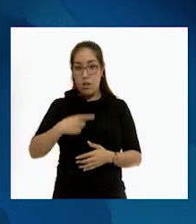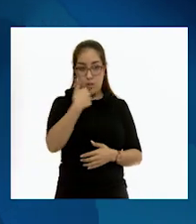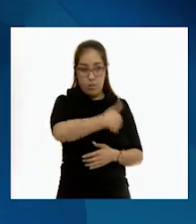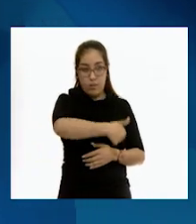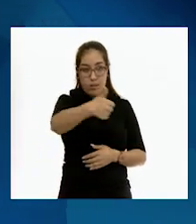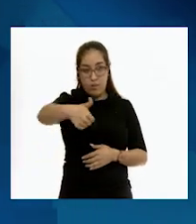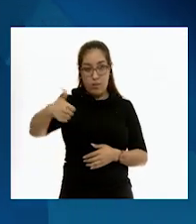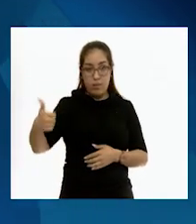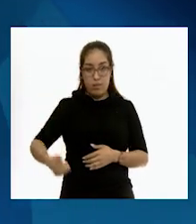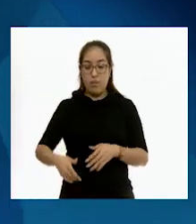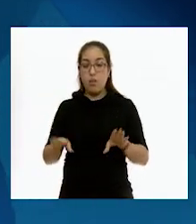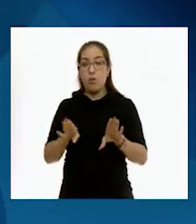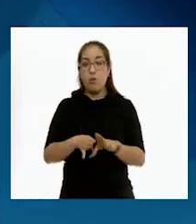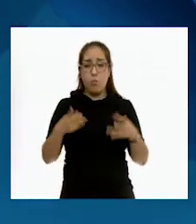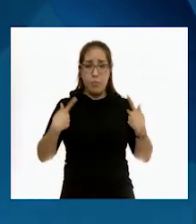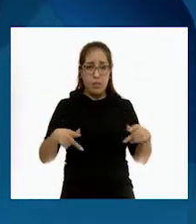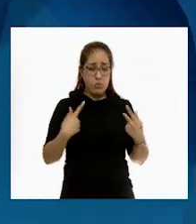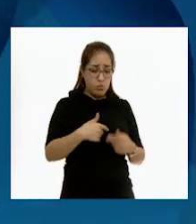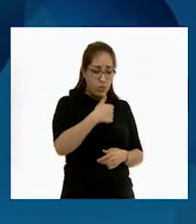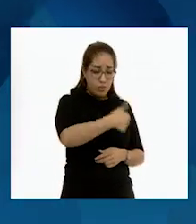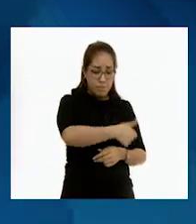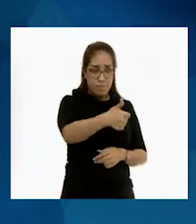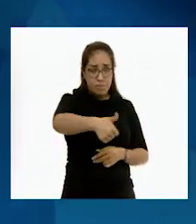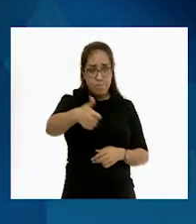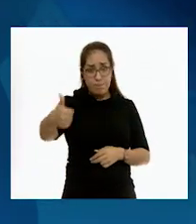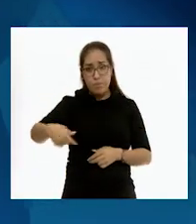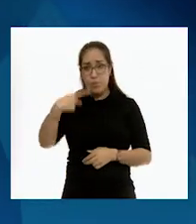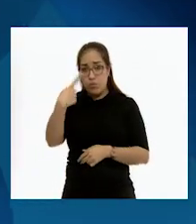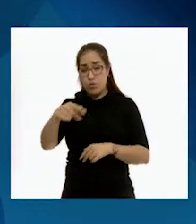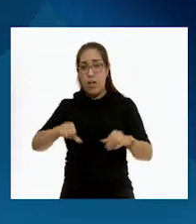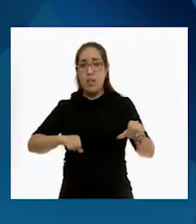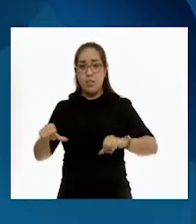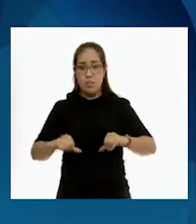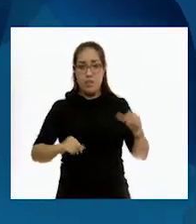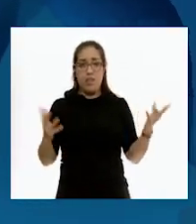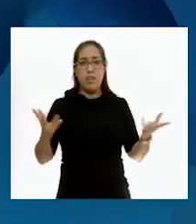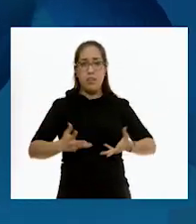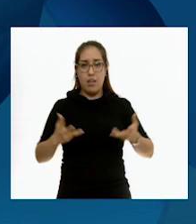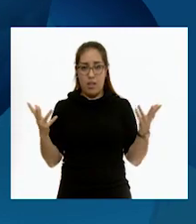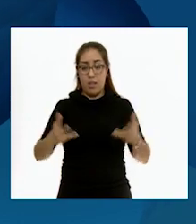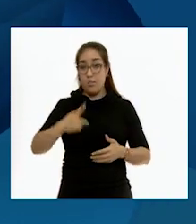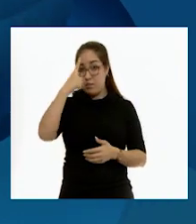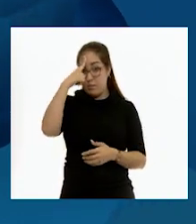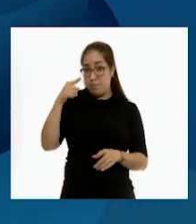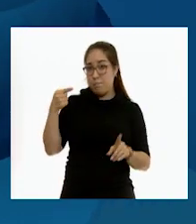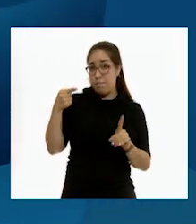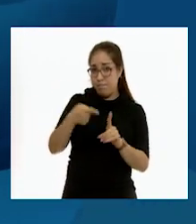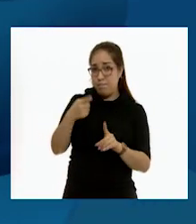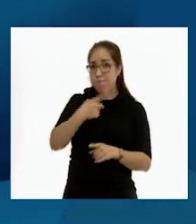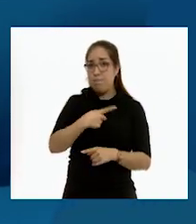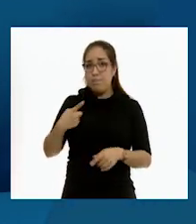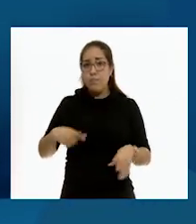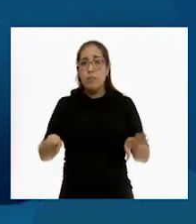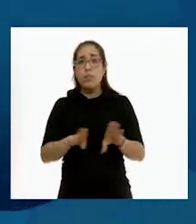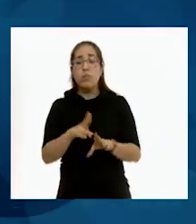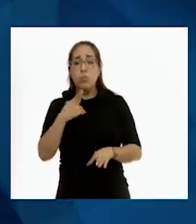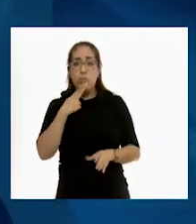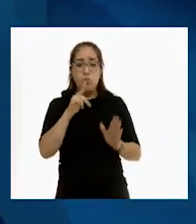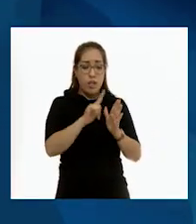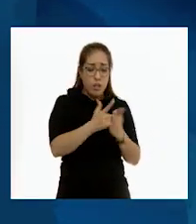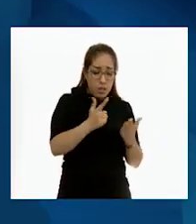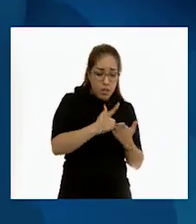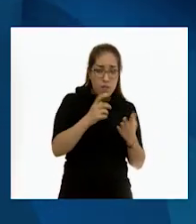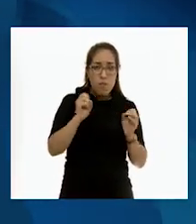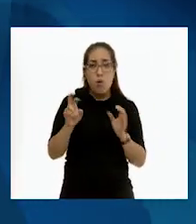dramáticas, la clase social de los personajes y las actividades que desempeñan. Para ello podemos recurrir a libros,